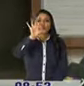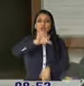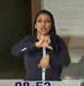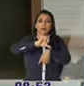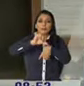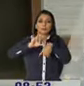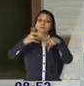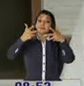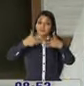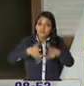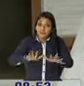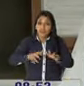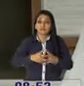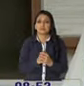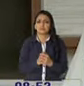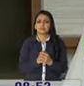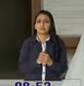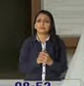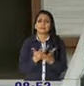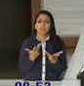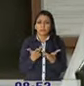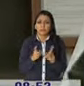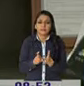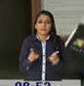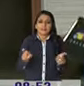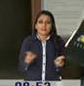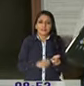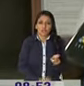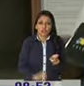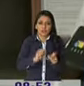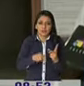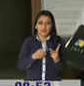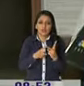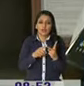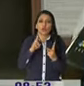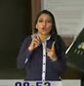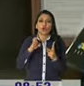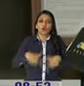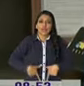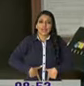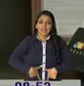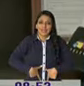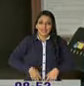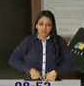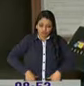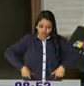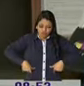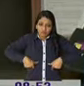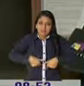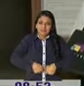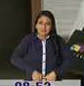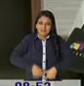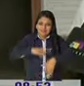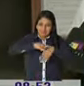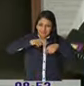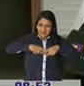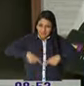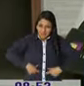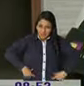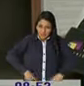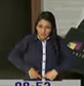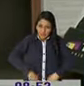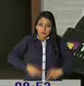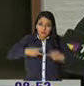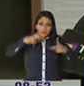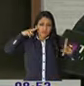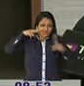procedimientos quirúrgicos. Se utiliza para ginecología, para urología y queremos ampliar también la